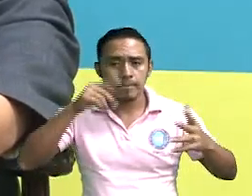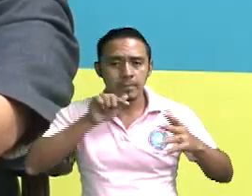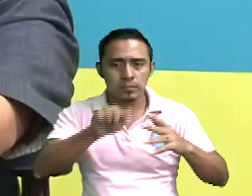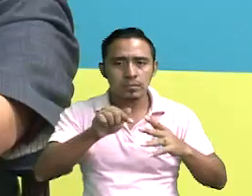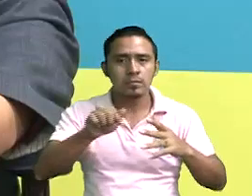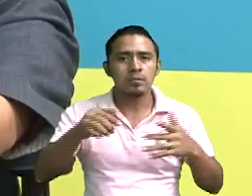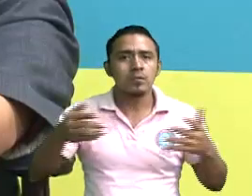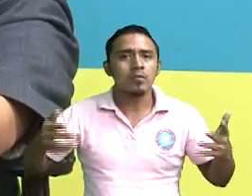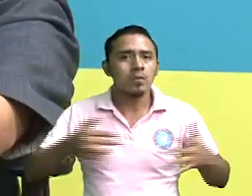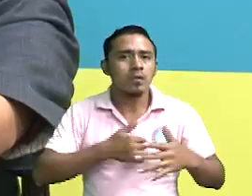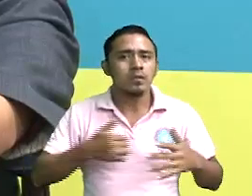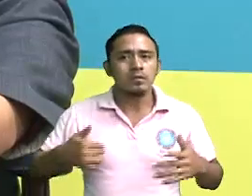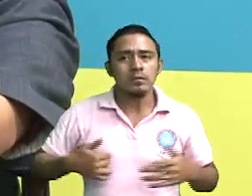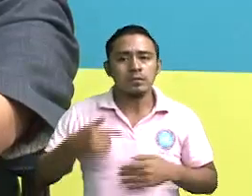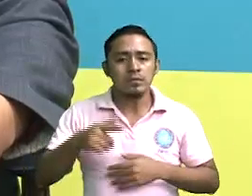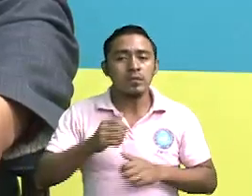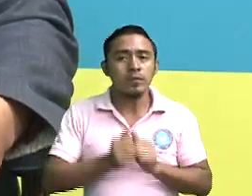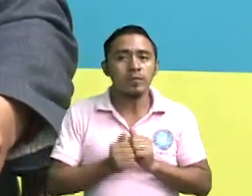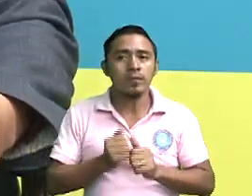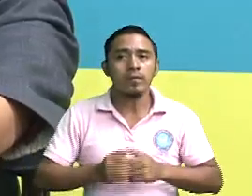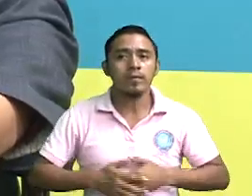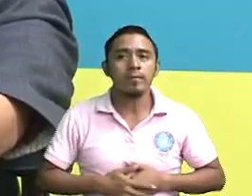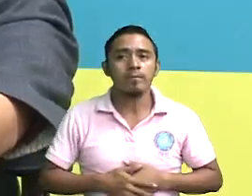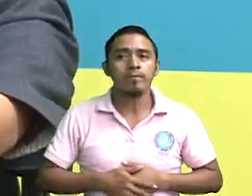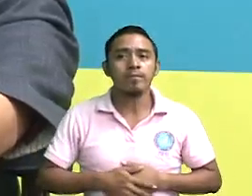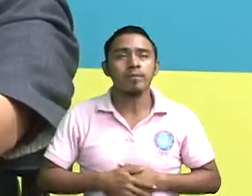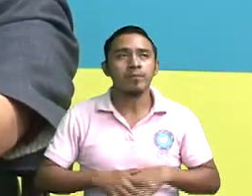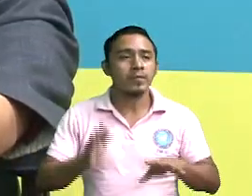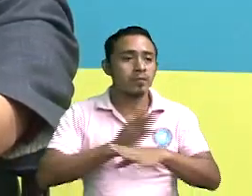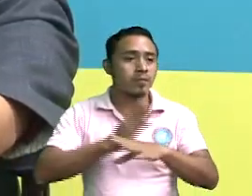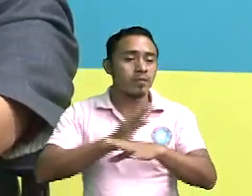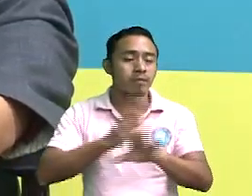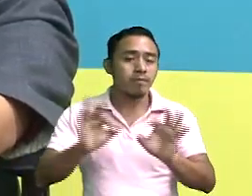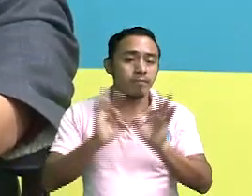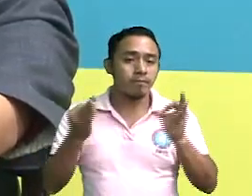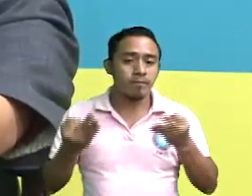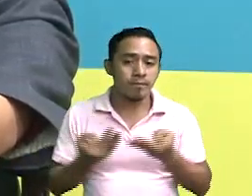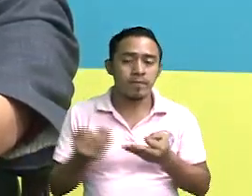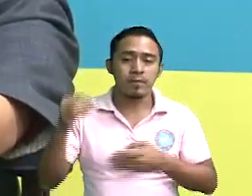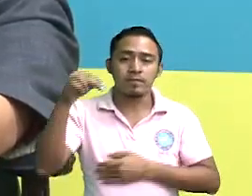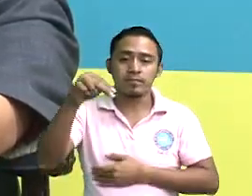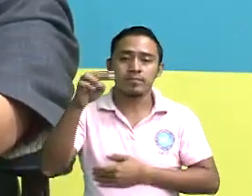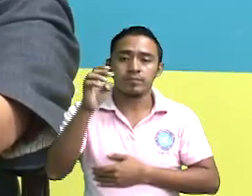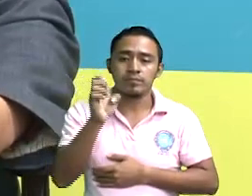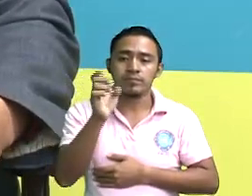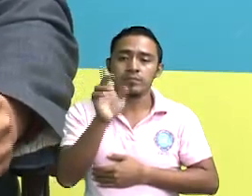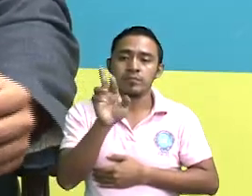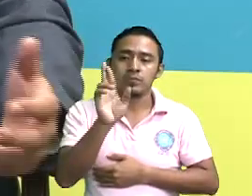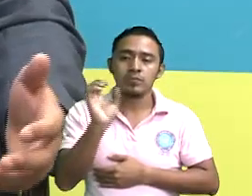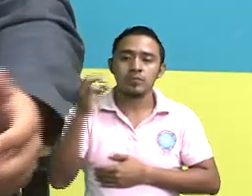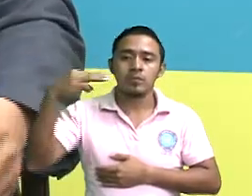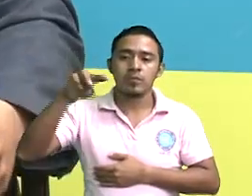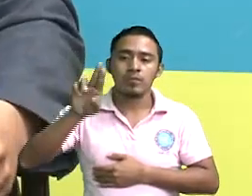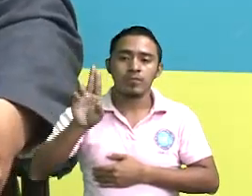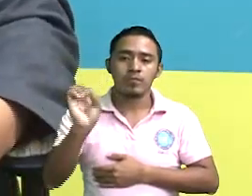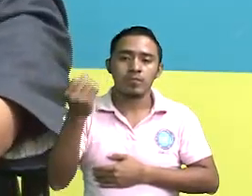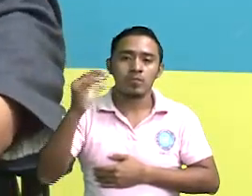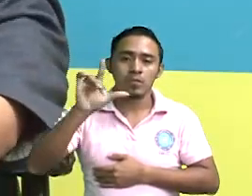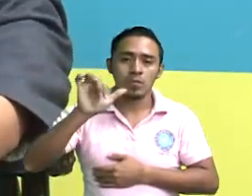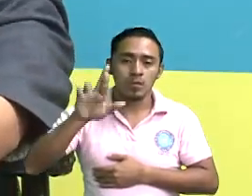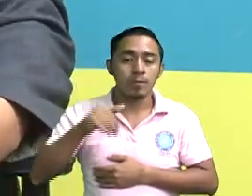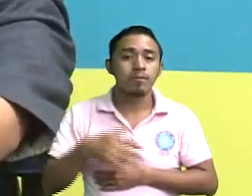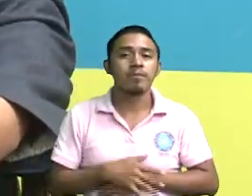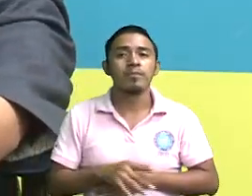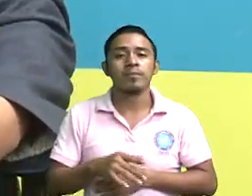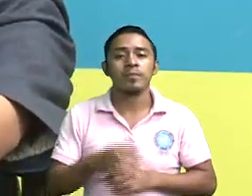y qué síntomas va a ocasionar. Las enfermedades neuromusculares, como su nombre lo dice, son enfermedades que van a afectar a